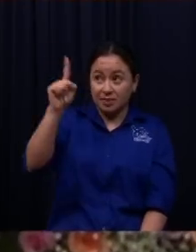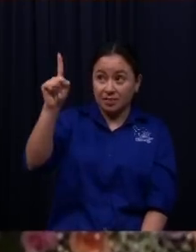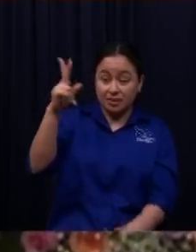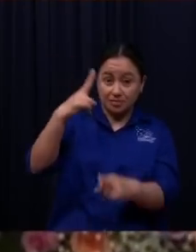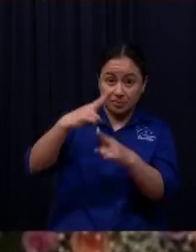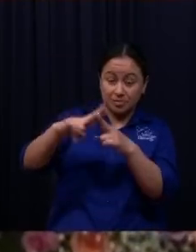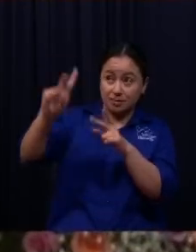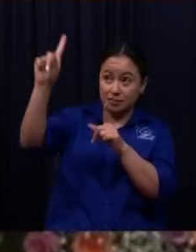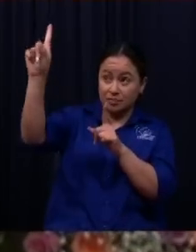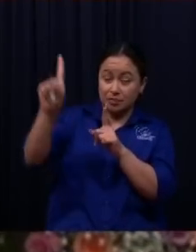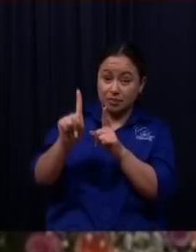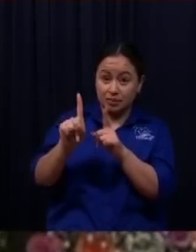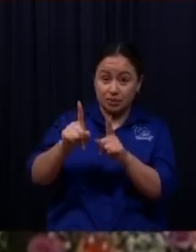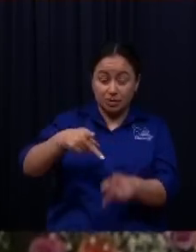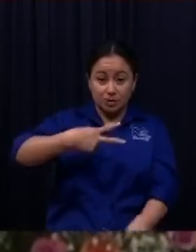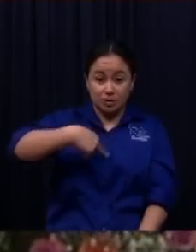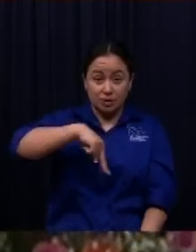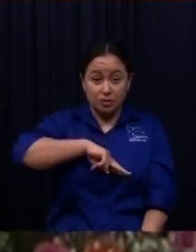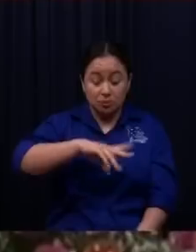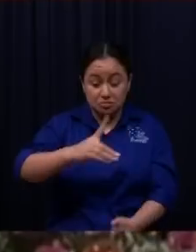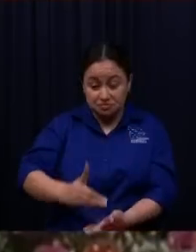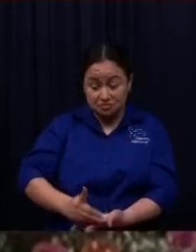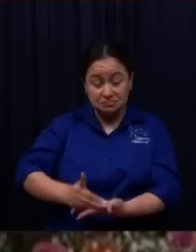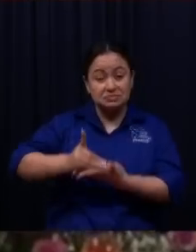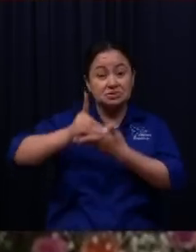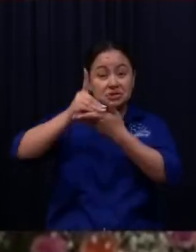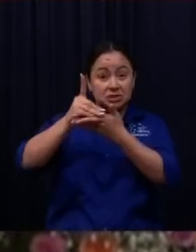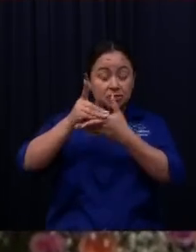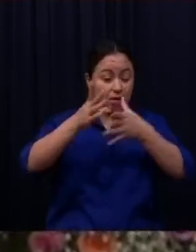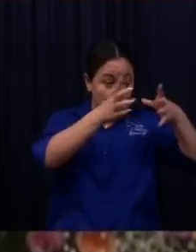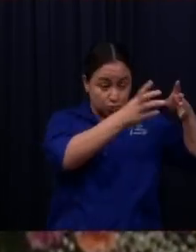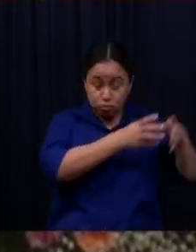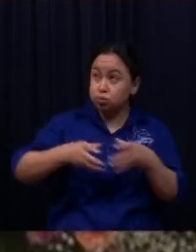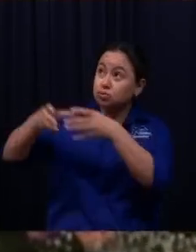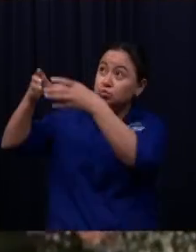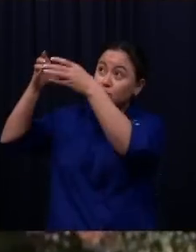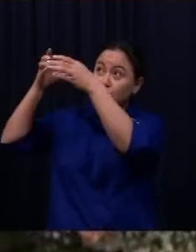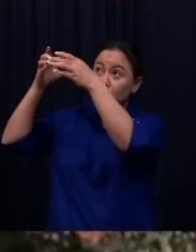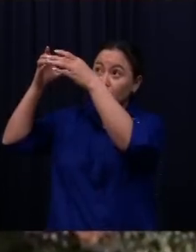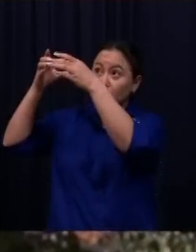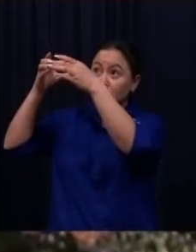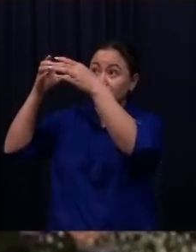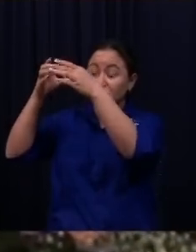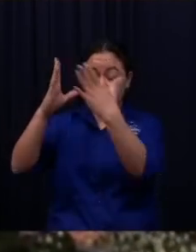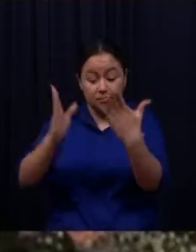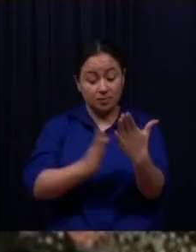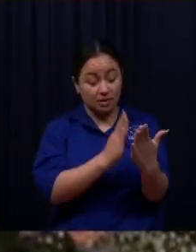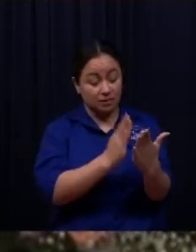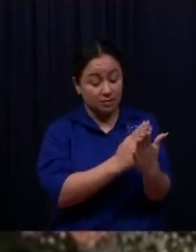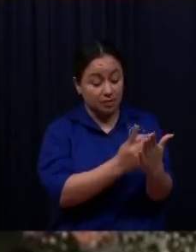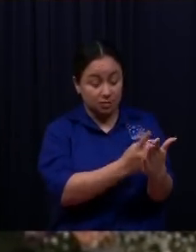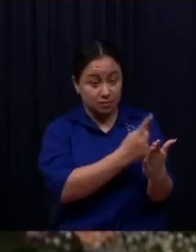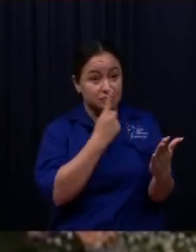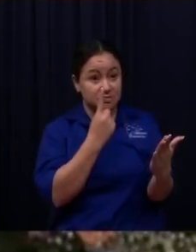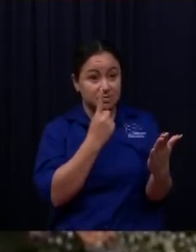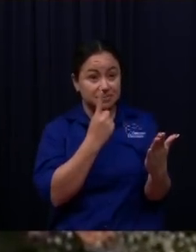haya dignos de ser arrebatados, como dice 1 Tesalonicenses